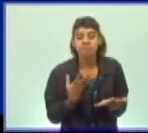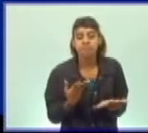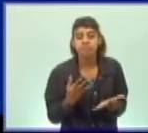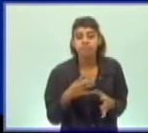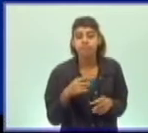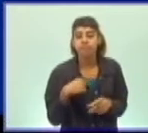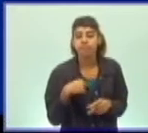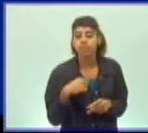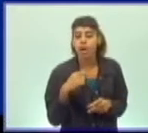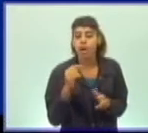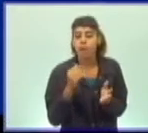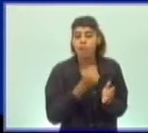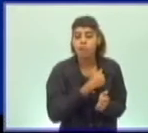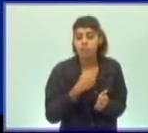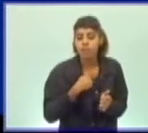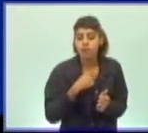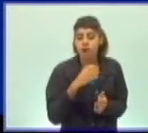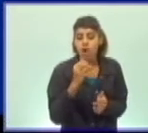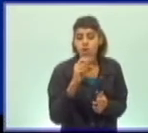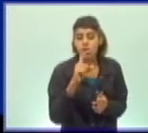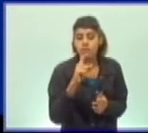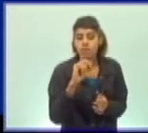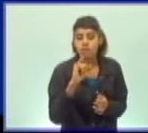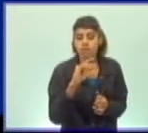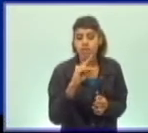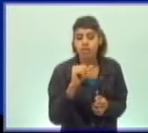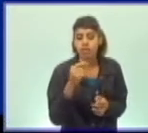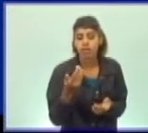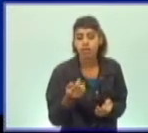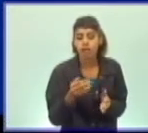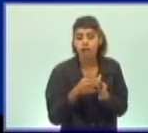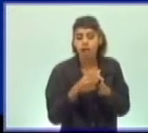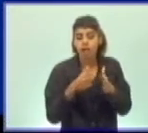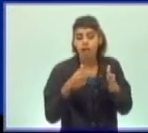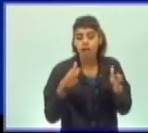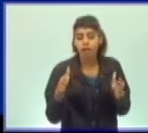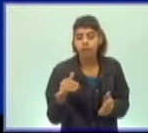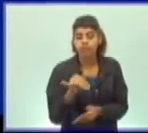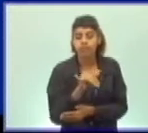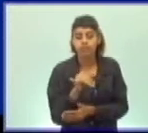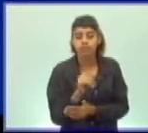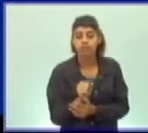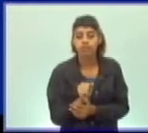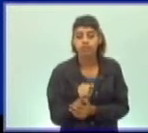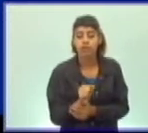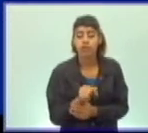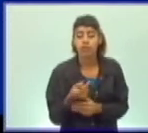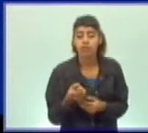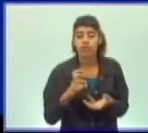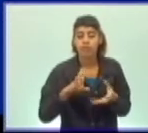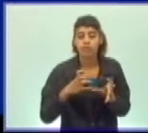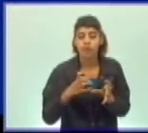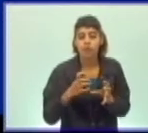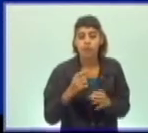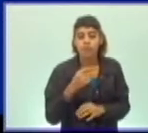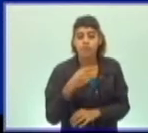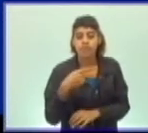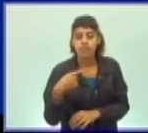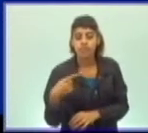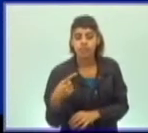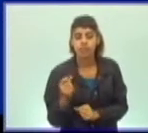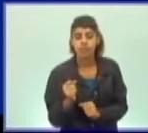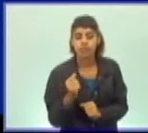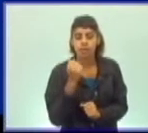un periodo? Estas propiedades aumentan. Por tanto, ¿cuál es el que forma sustancia simple con mayores